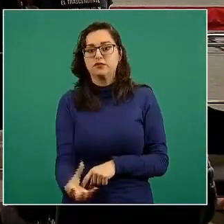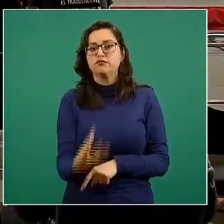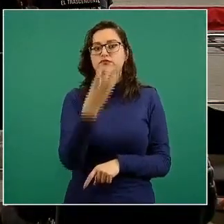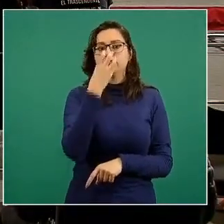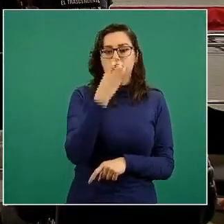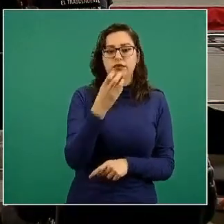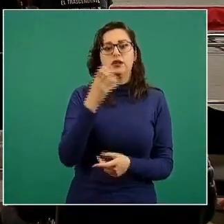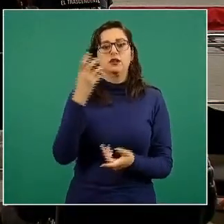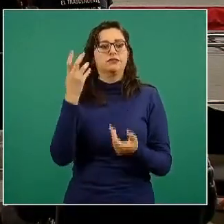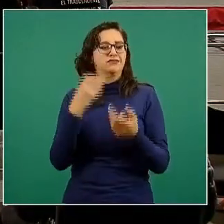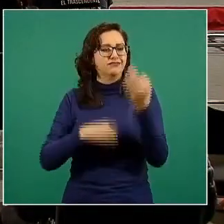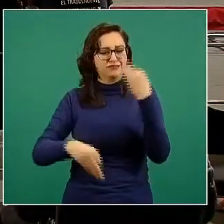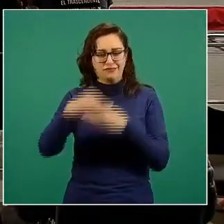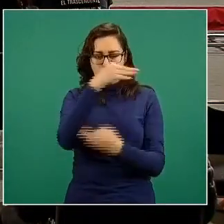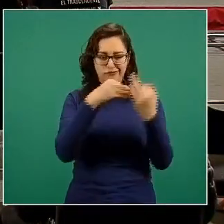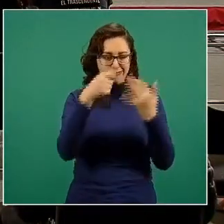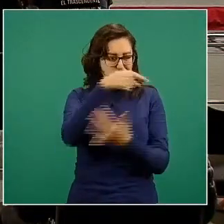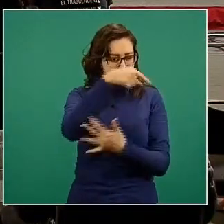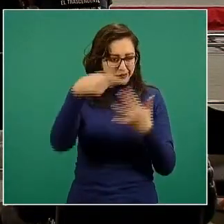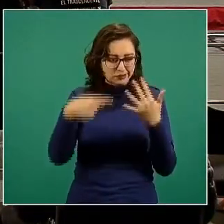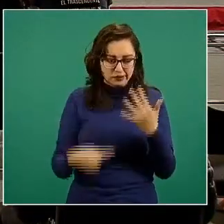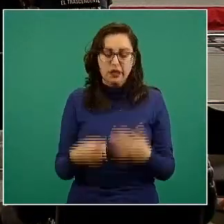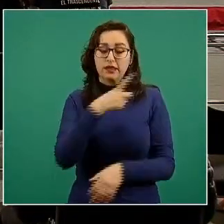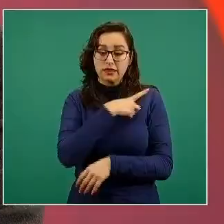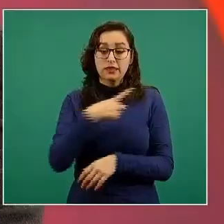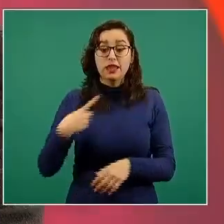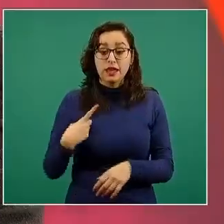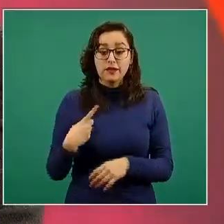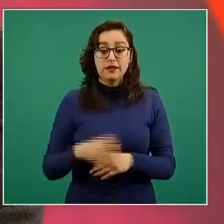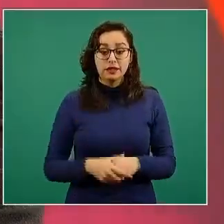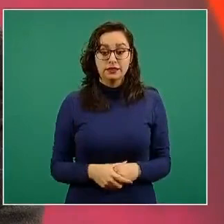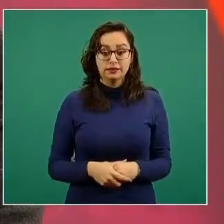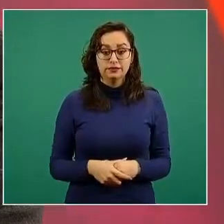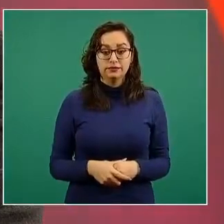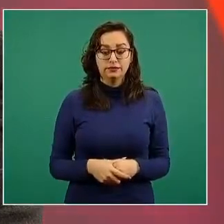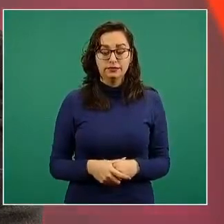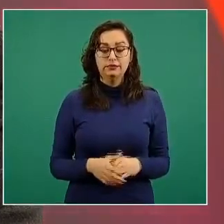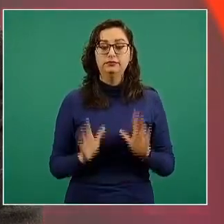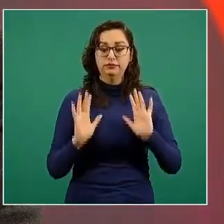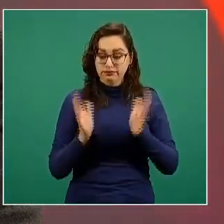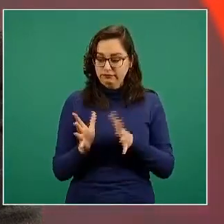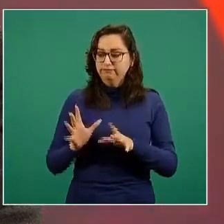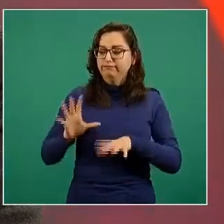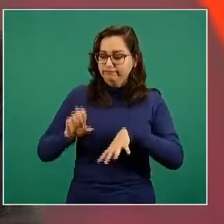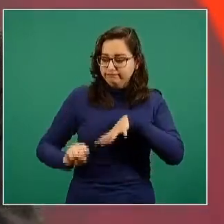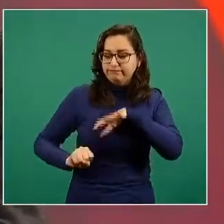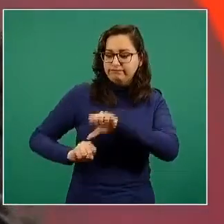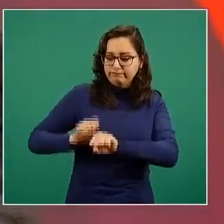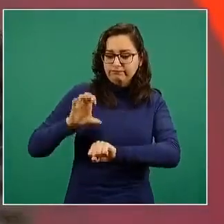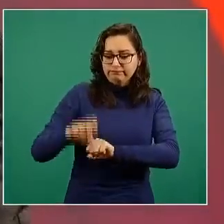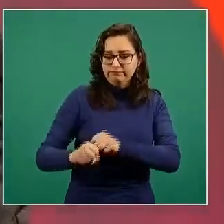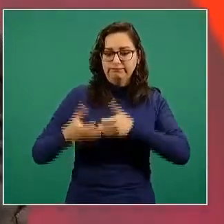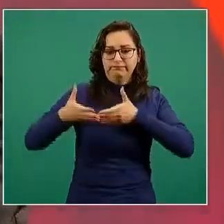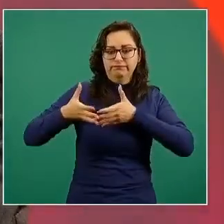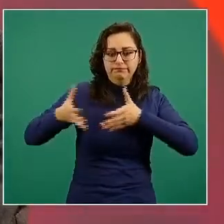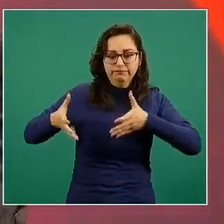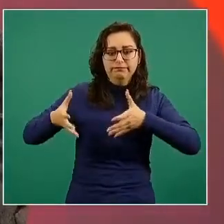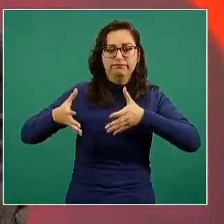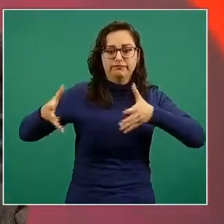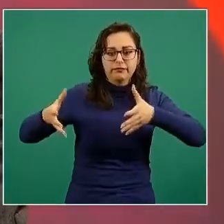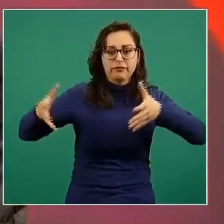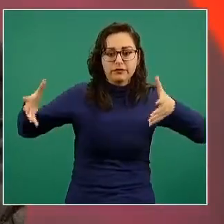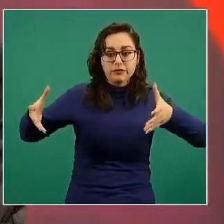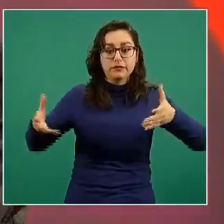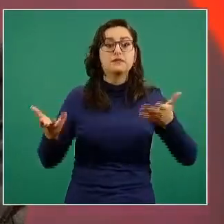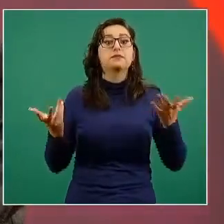anestésicos, etcétera. Todo esto se ha logrado gracias a no tener